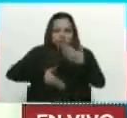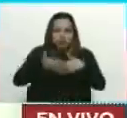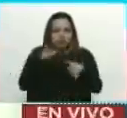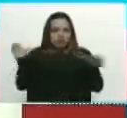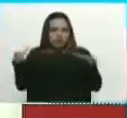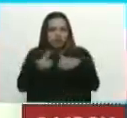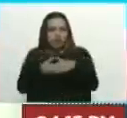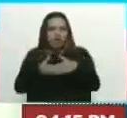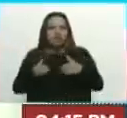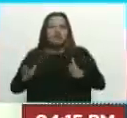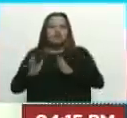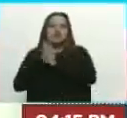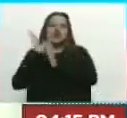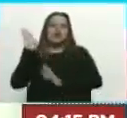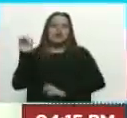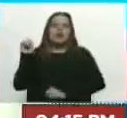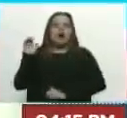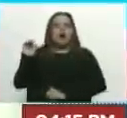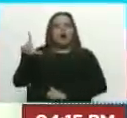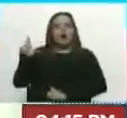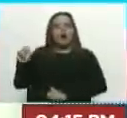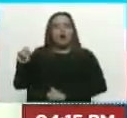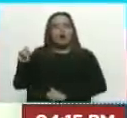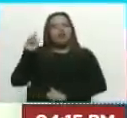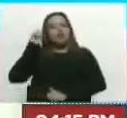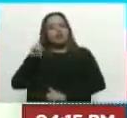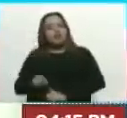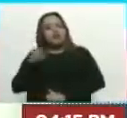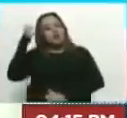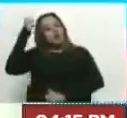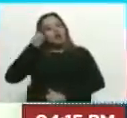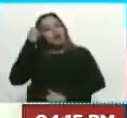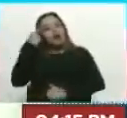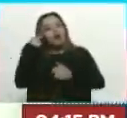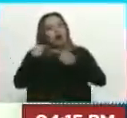Sao Paulo y también de Europa y de otras